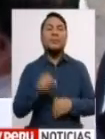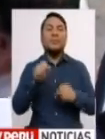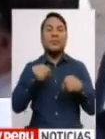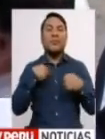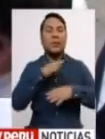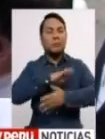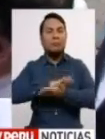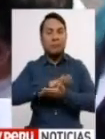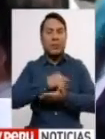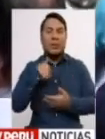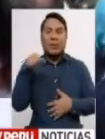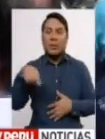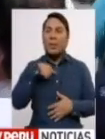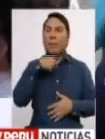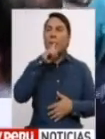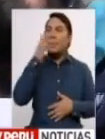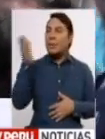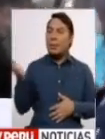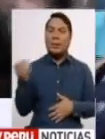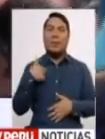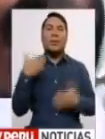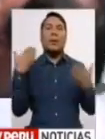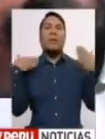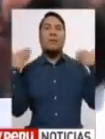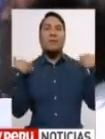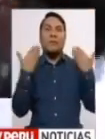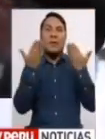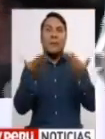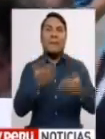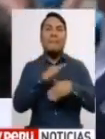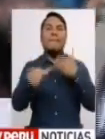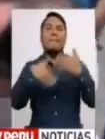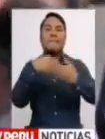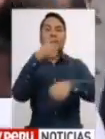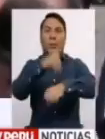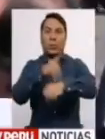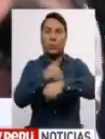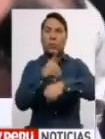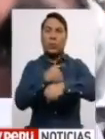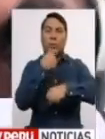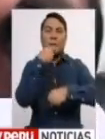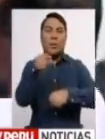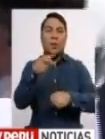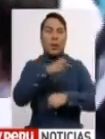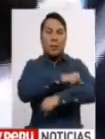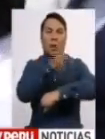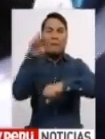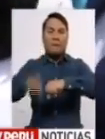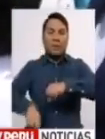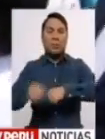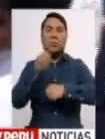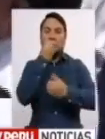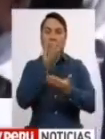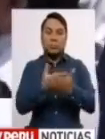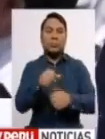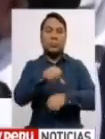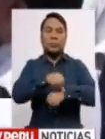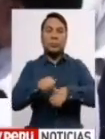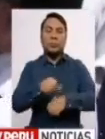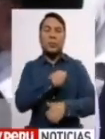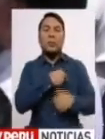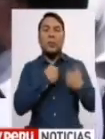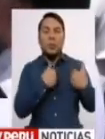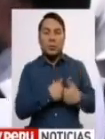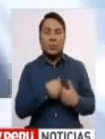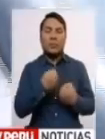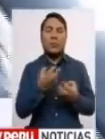aquí a mi costado. Estoy muy feliz. Agradecerle infinitamente a todos los doctores, a los profesionales que lo han acompañado también.